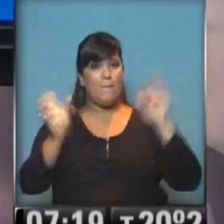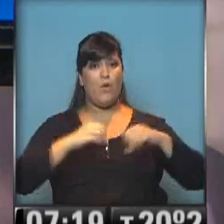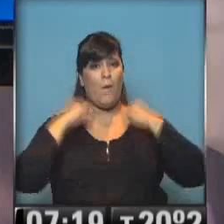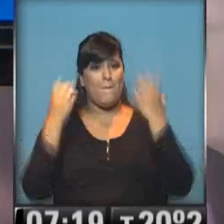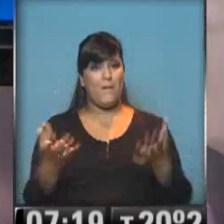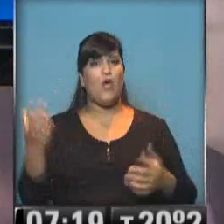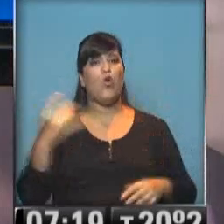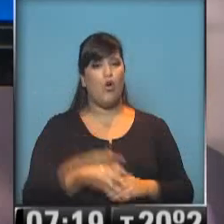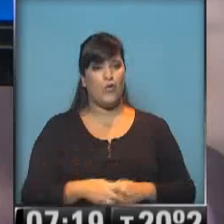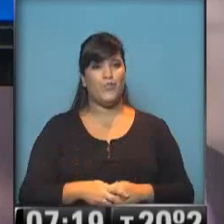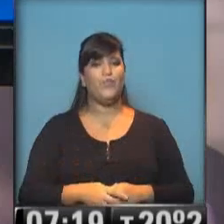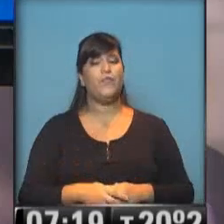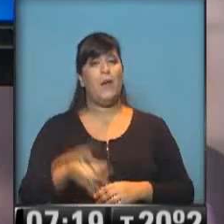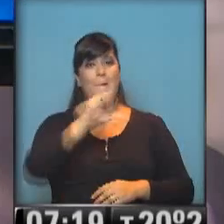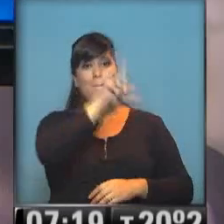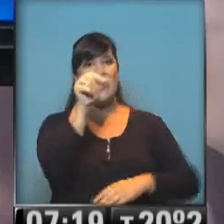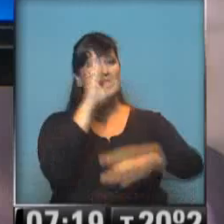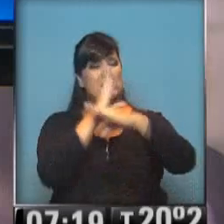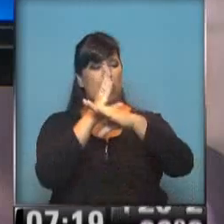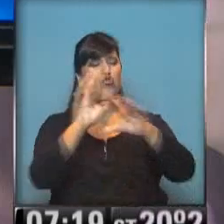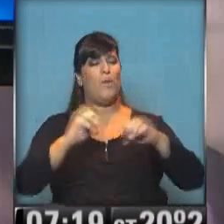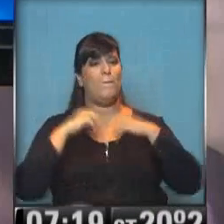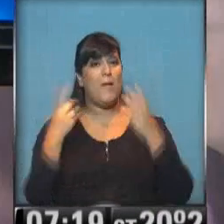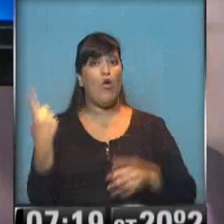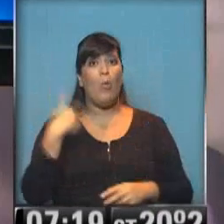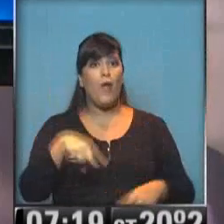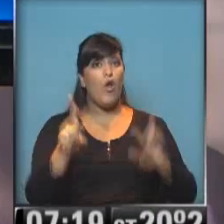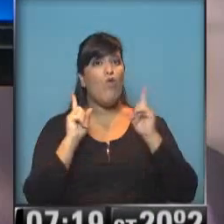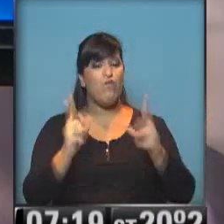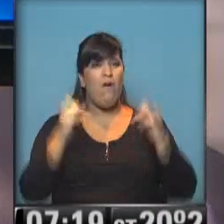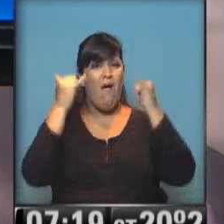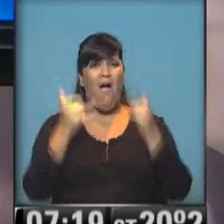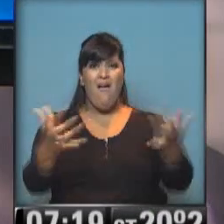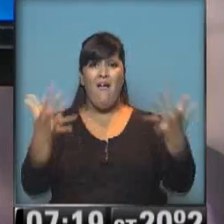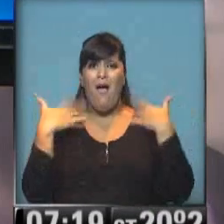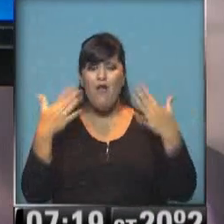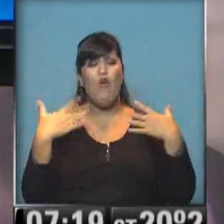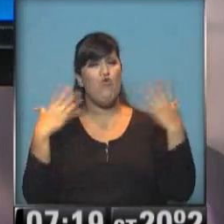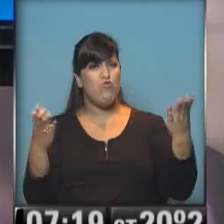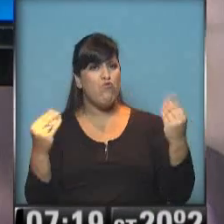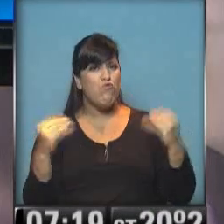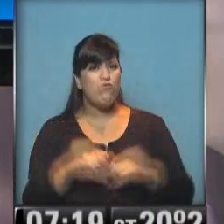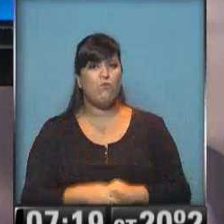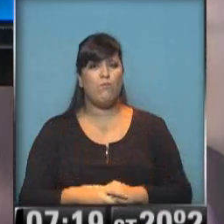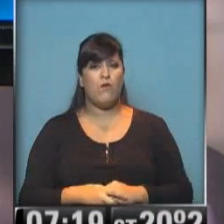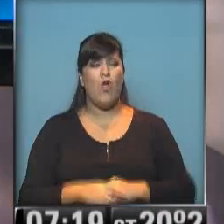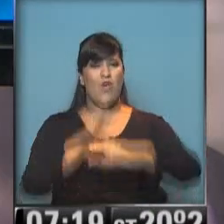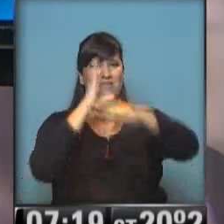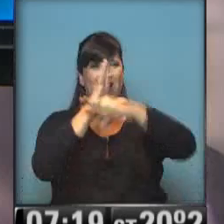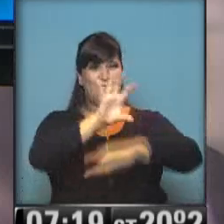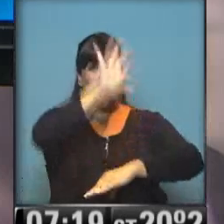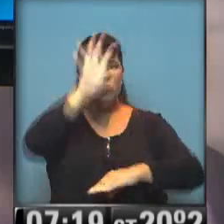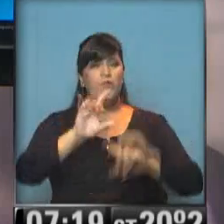gran parte de la zona central de nuestro país, pero hay que tener en cuenta que todavía seguimos dentro de esta masa de aire calurosa y húmeda que afecta a toda la zona central y